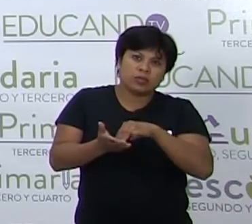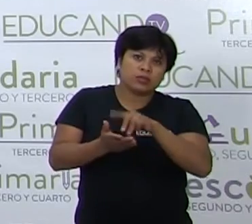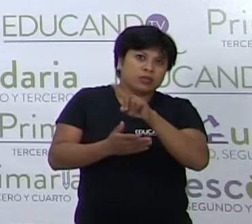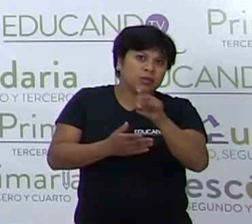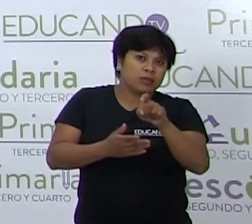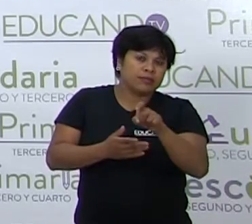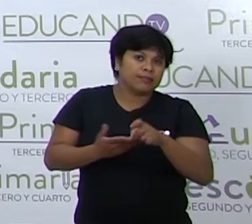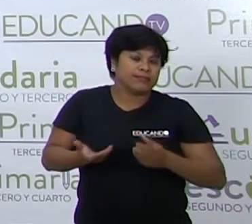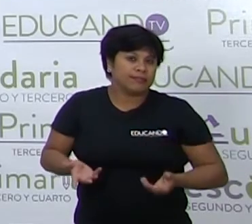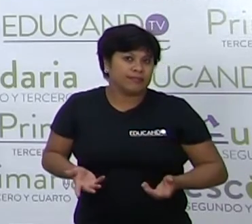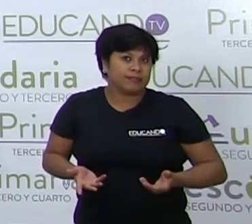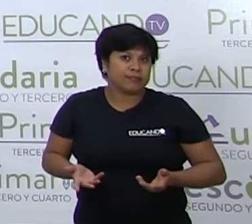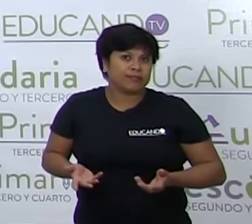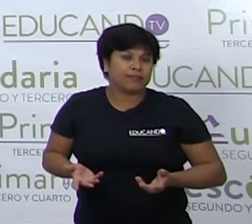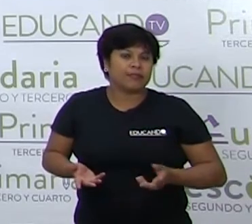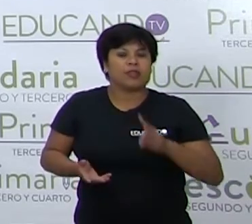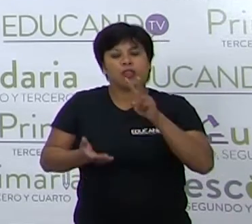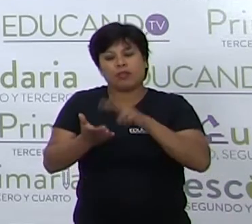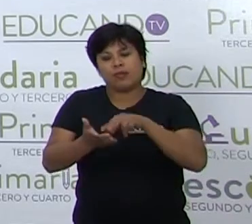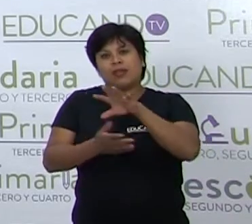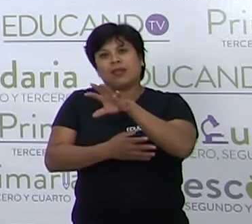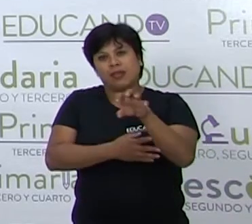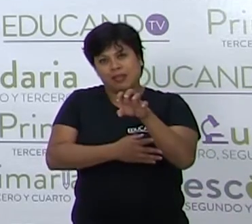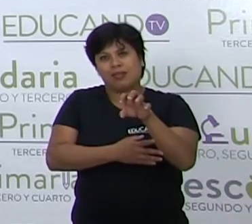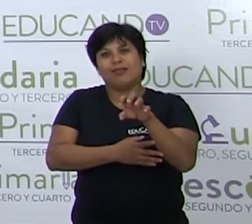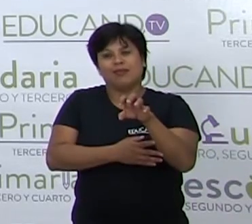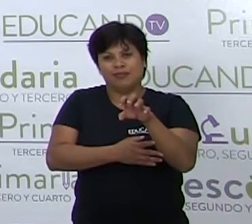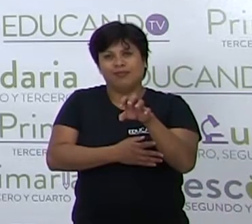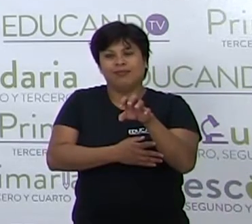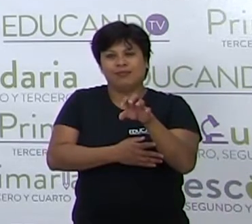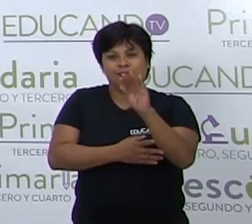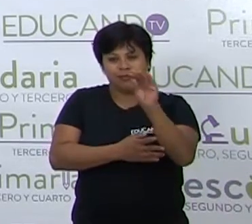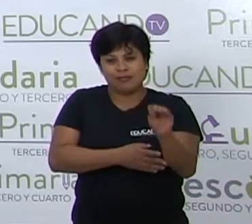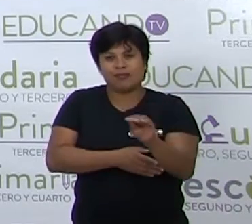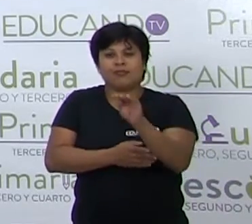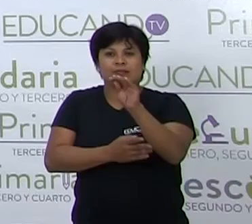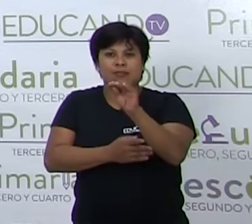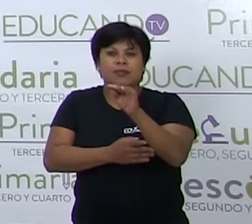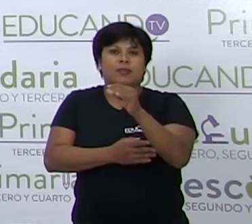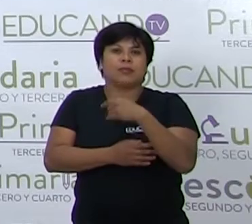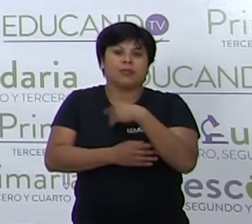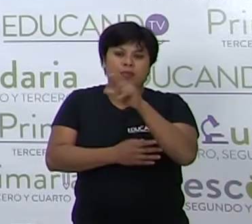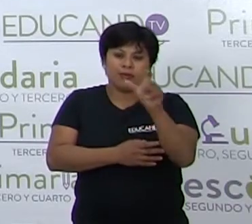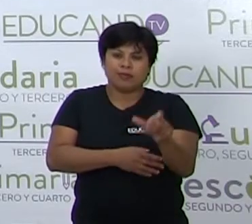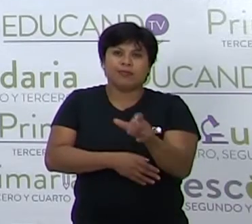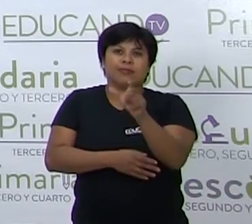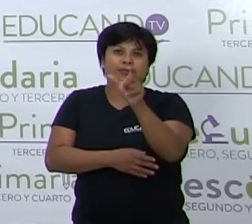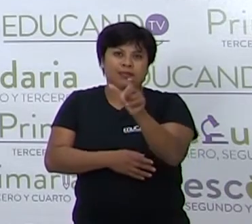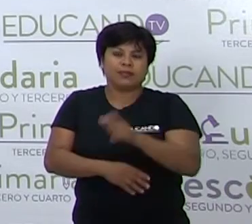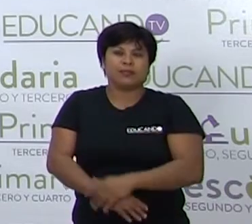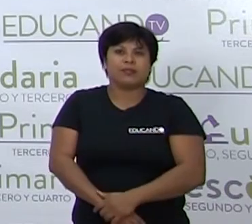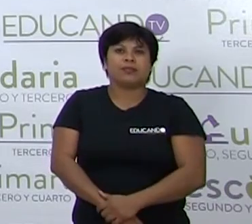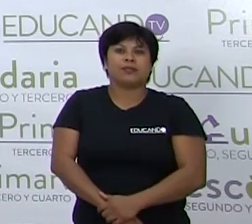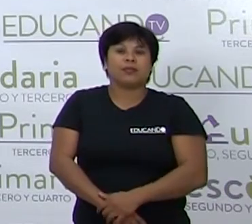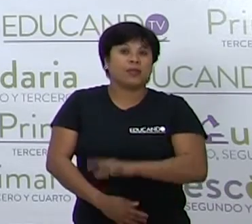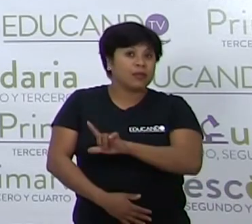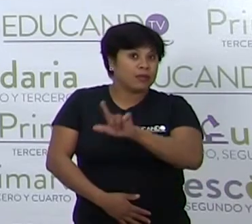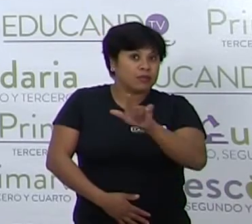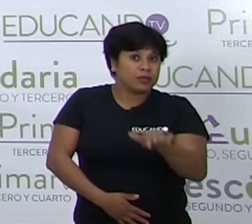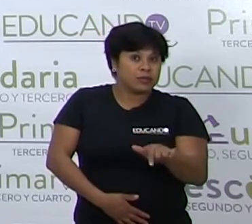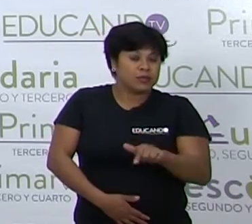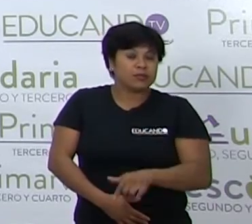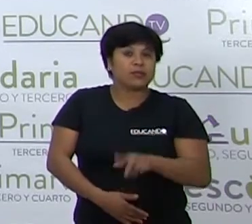3,100. Pues 2,500, ¿verdad? Y lo ubicaríamos aquí. Luego,